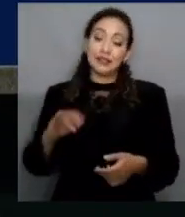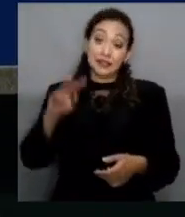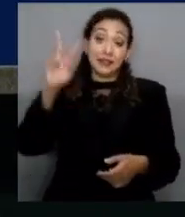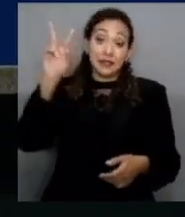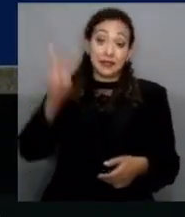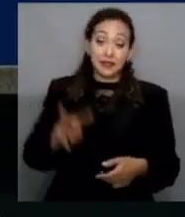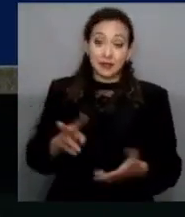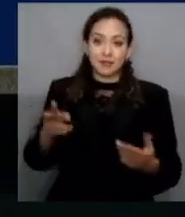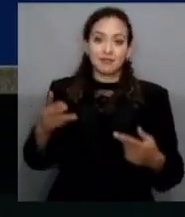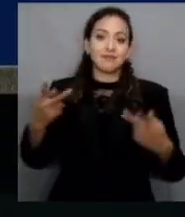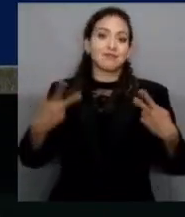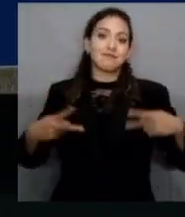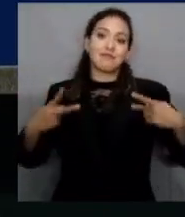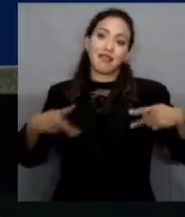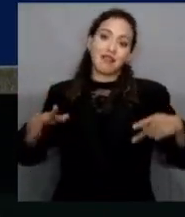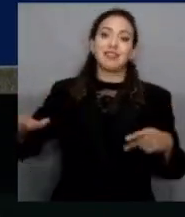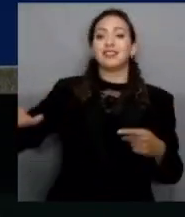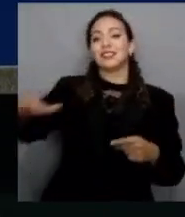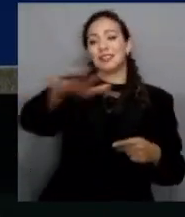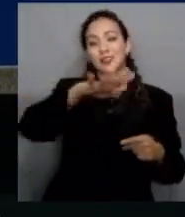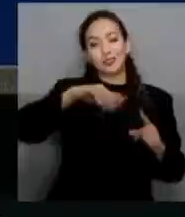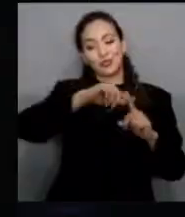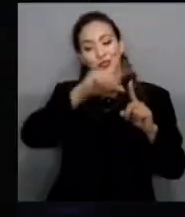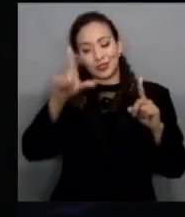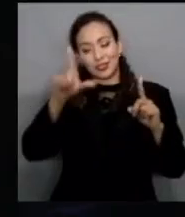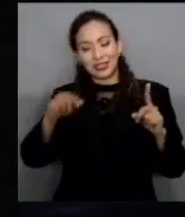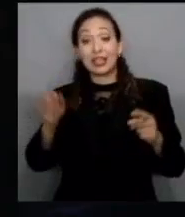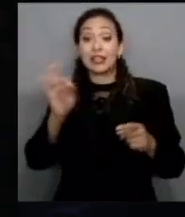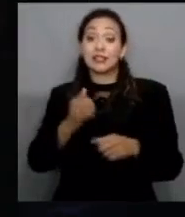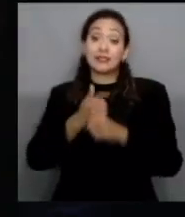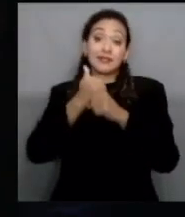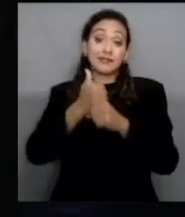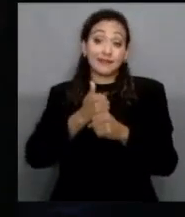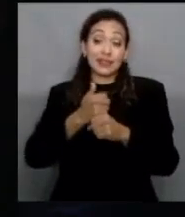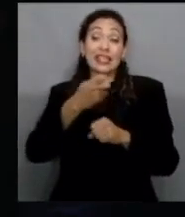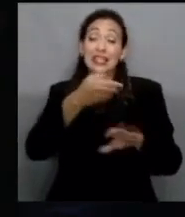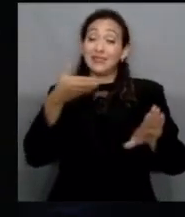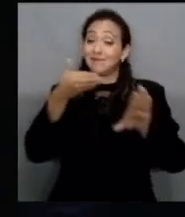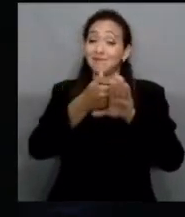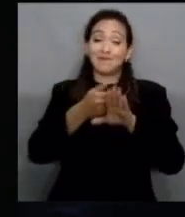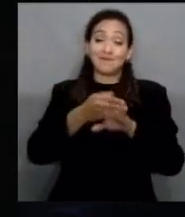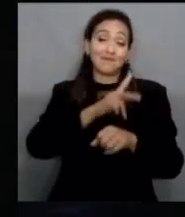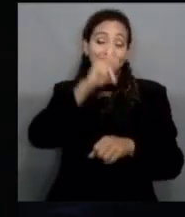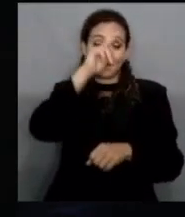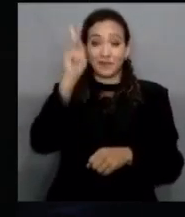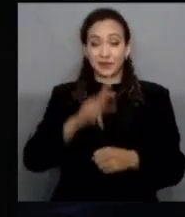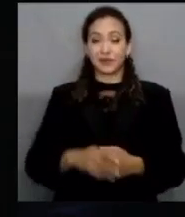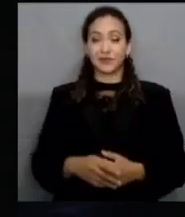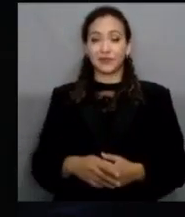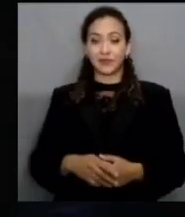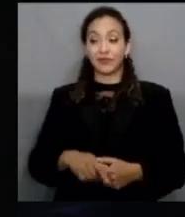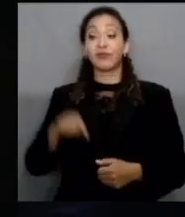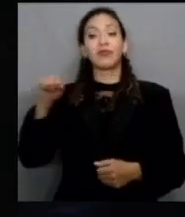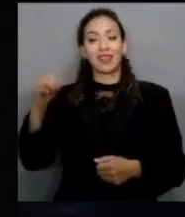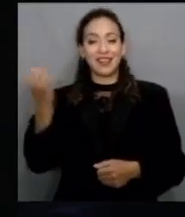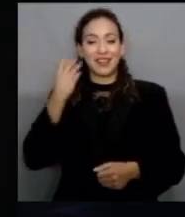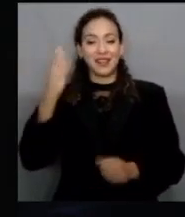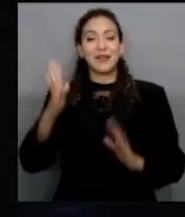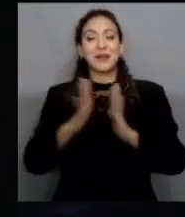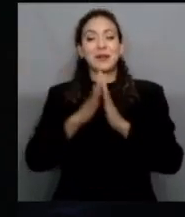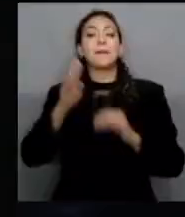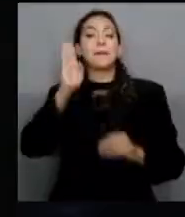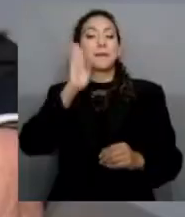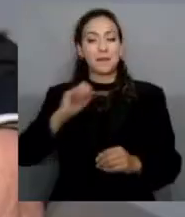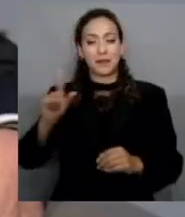necesariamente a las personas más vulnerables. En la mesa inaugural del Congreso también participó el ministro Javier